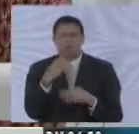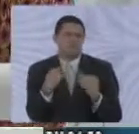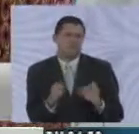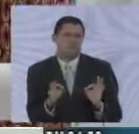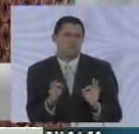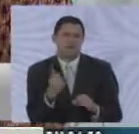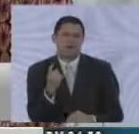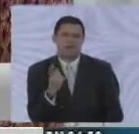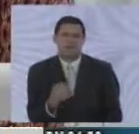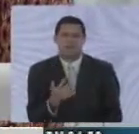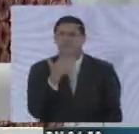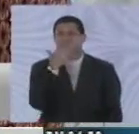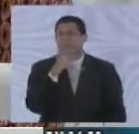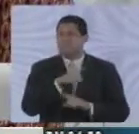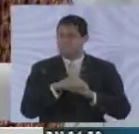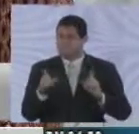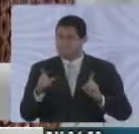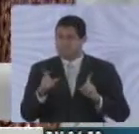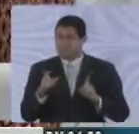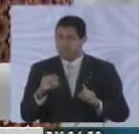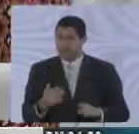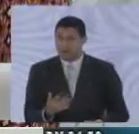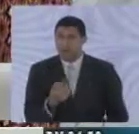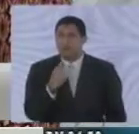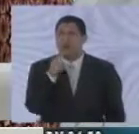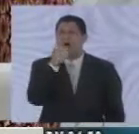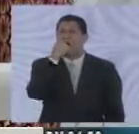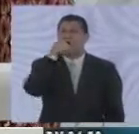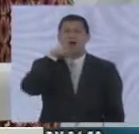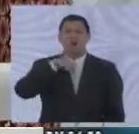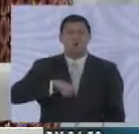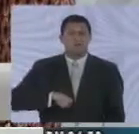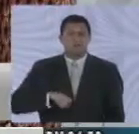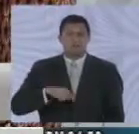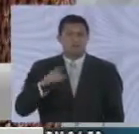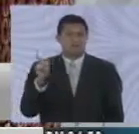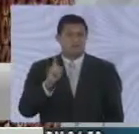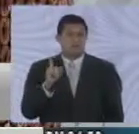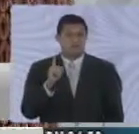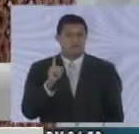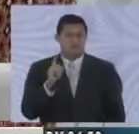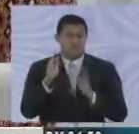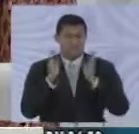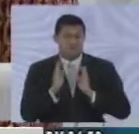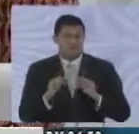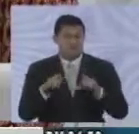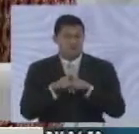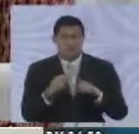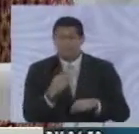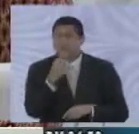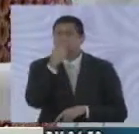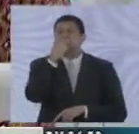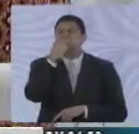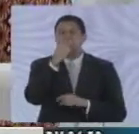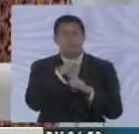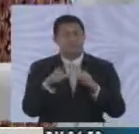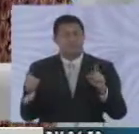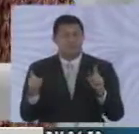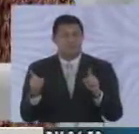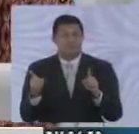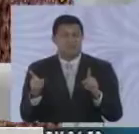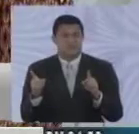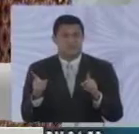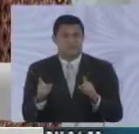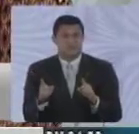menos la falta de aire. Si bien es cierto que el aire que pasa por la boca no es desde el punto de vista físico igual al que podemos inhalar por la nariz,